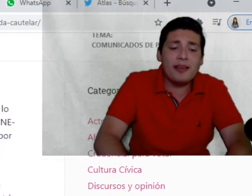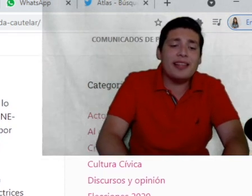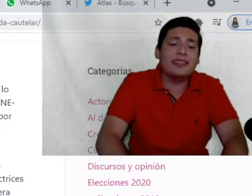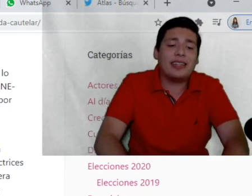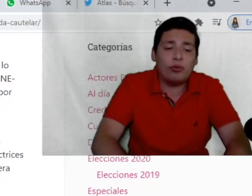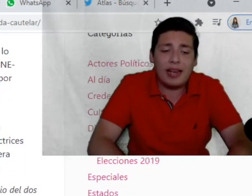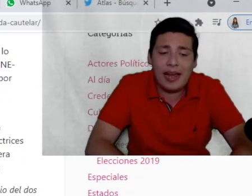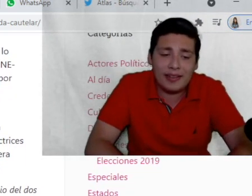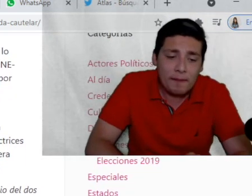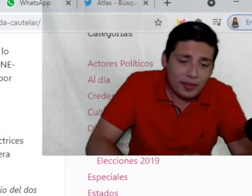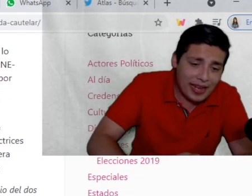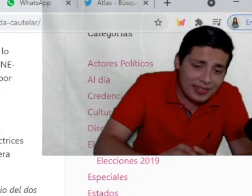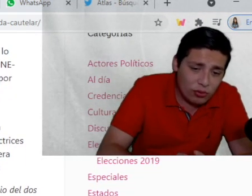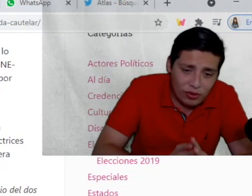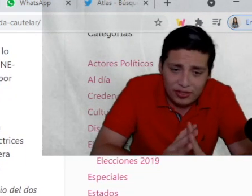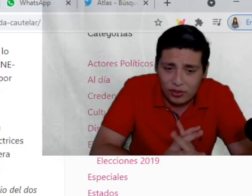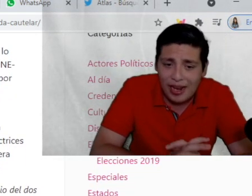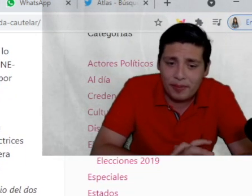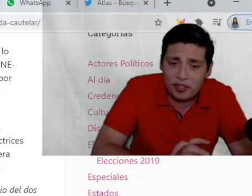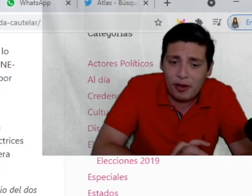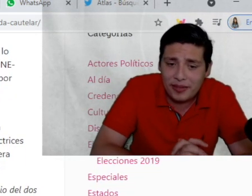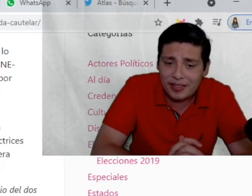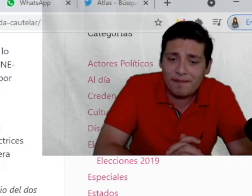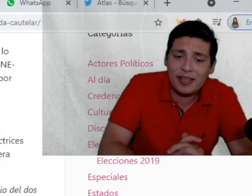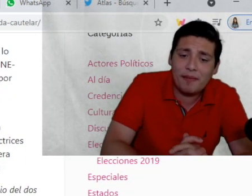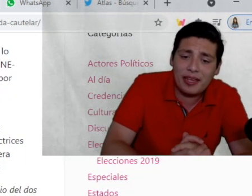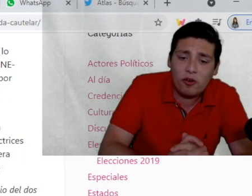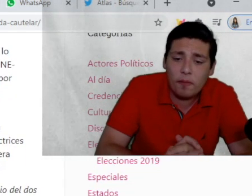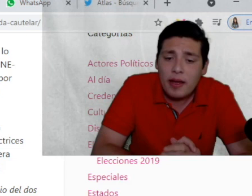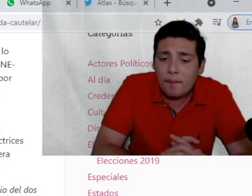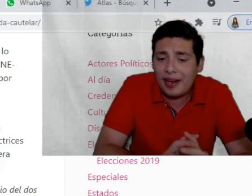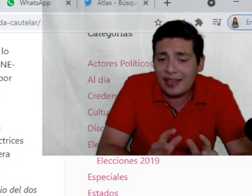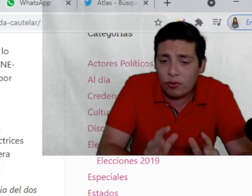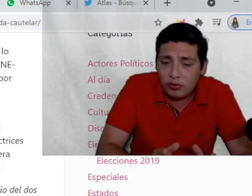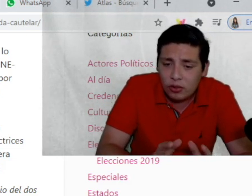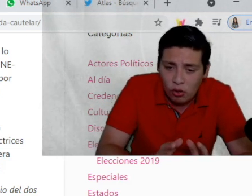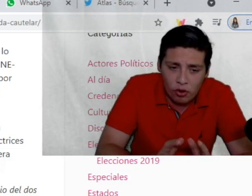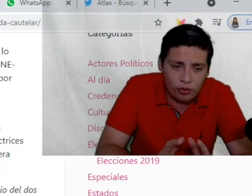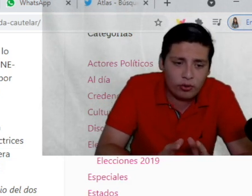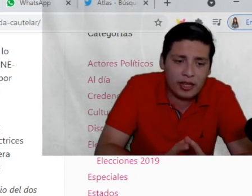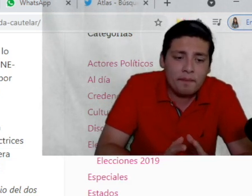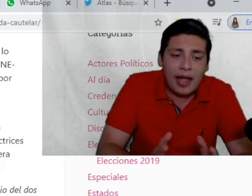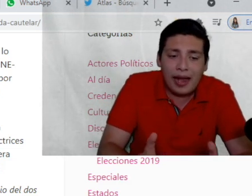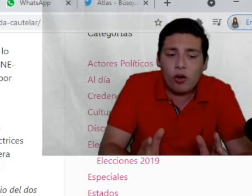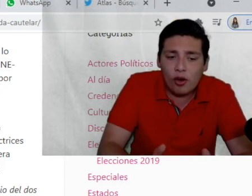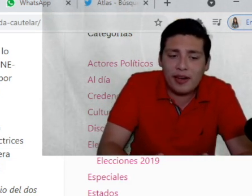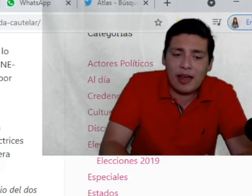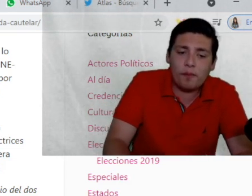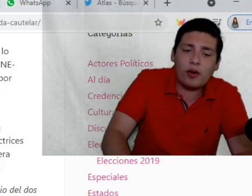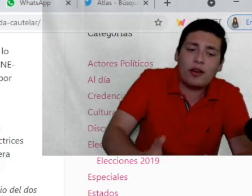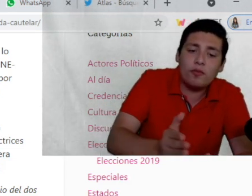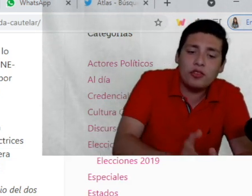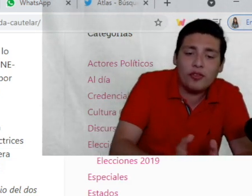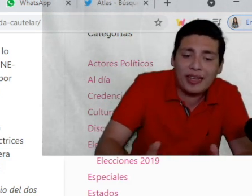a medidas cautelares. El Instituto Nacional apercibió al presidente de México para que ajuste su conducta a lo